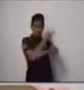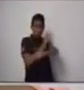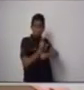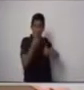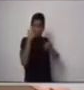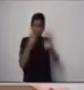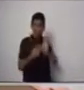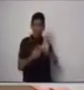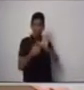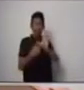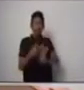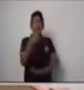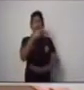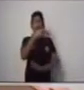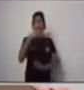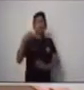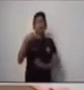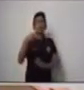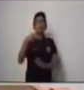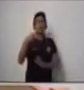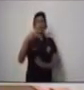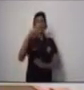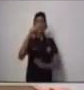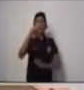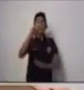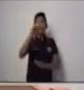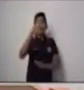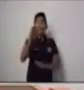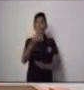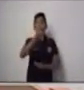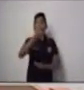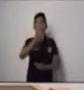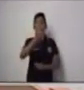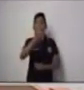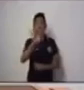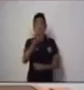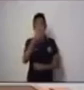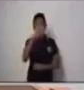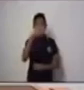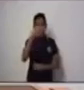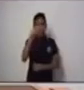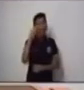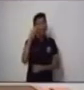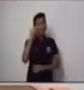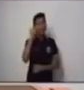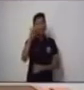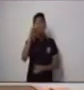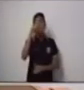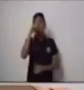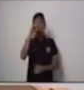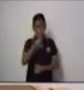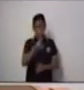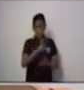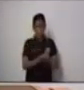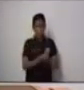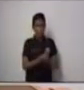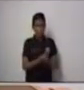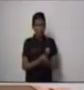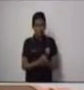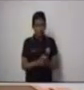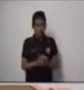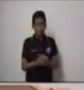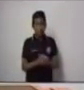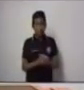con el que iniciamos se llama Don Julito Agricultor. Vamos con Don Julito Agricultor.